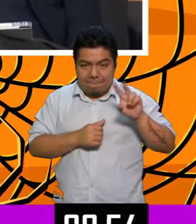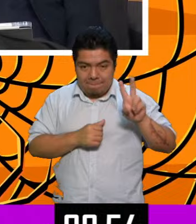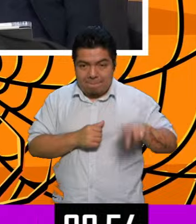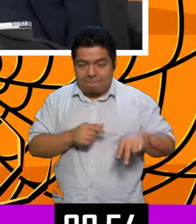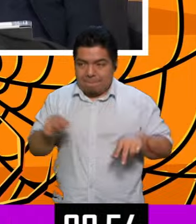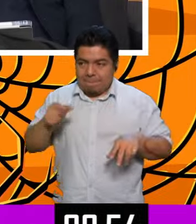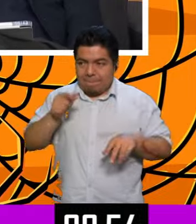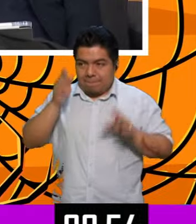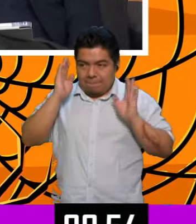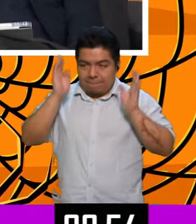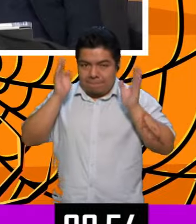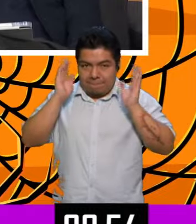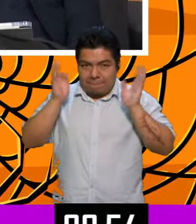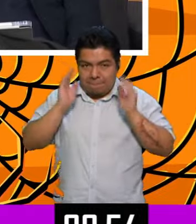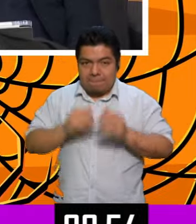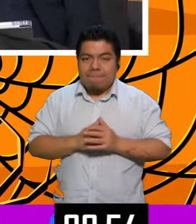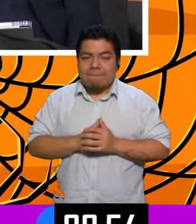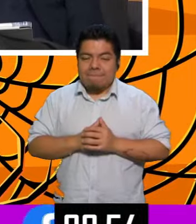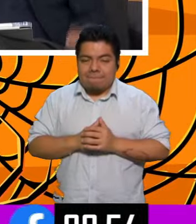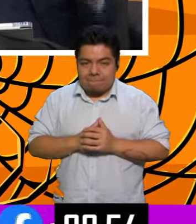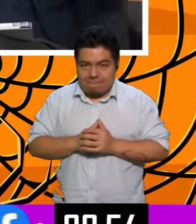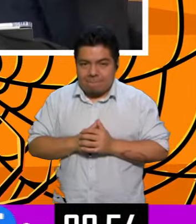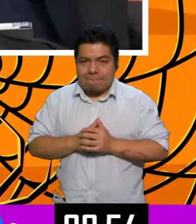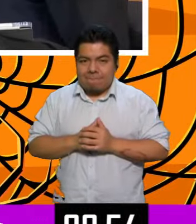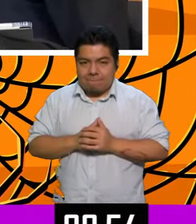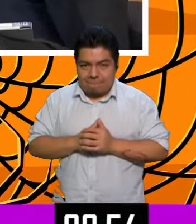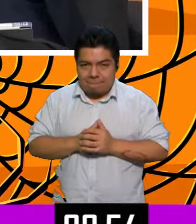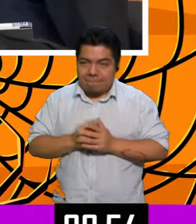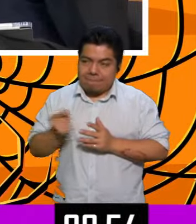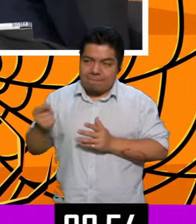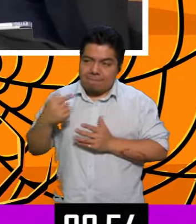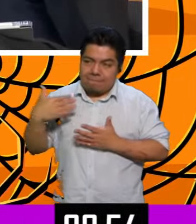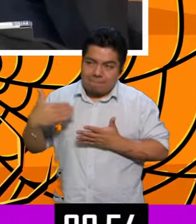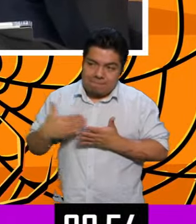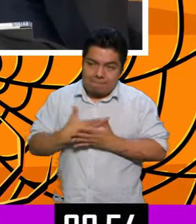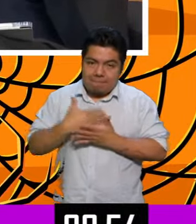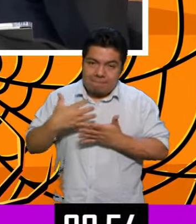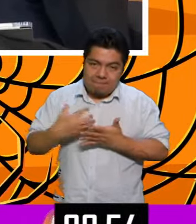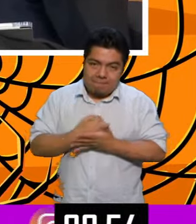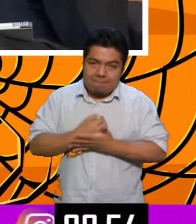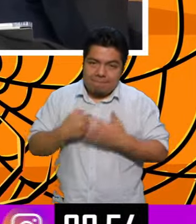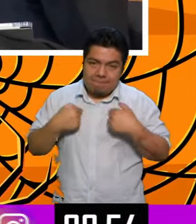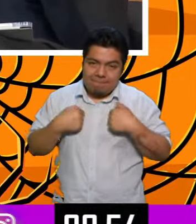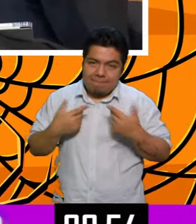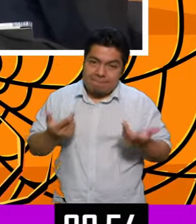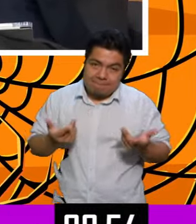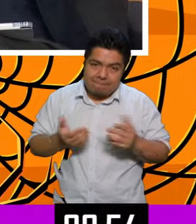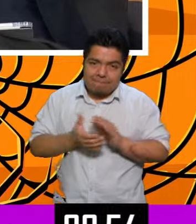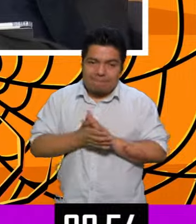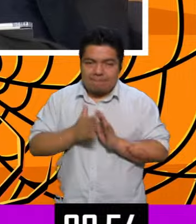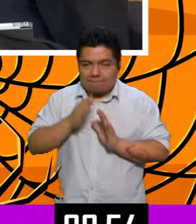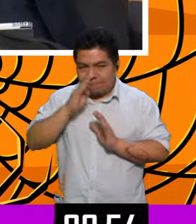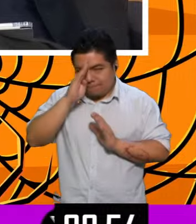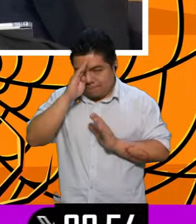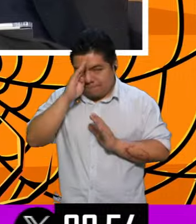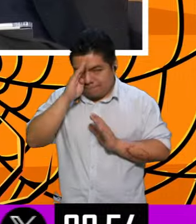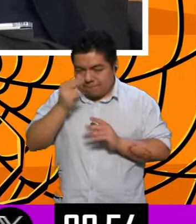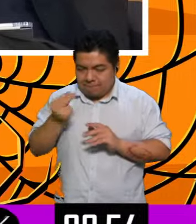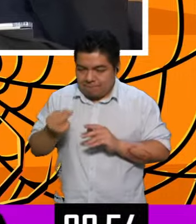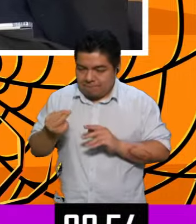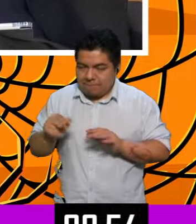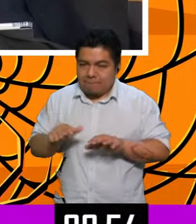estaban rebrutos, sí. Pues yo qué le digo, esos son los que nos conquistaron. Tendríamos que replantearnos bueno, hasta los